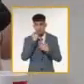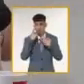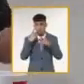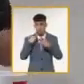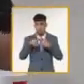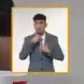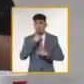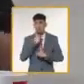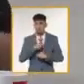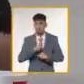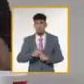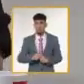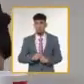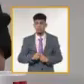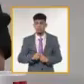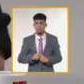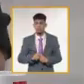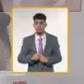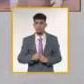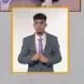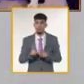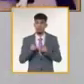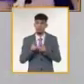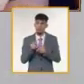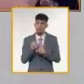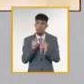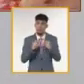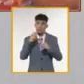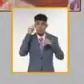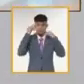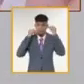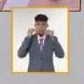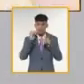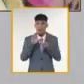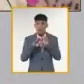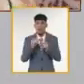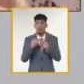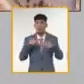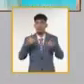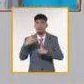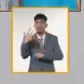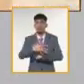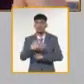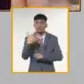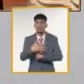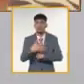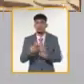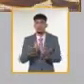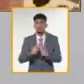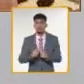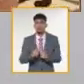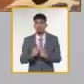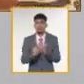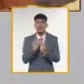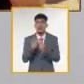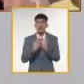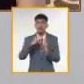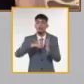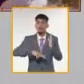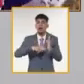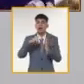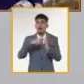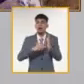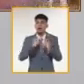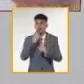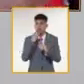que también, que ahí está también la preocupación, que si bien el reggaetón es el fruto de determinados valores que tienen presencia